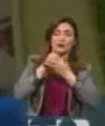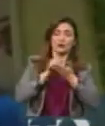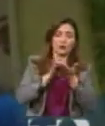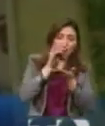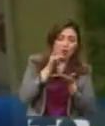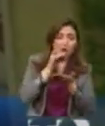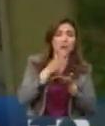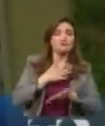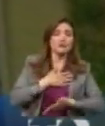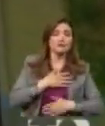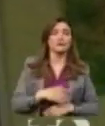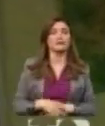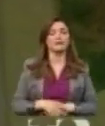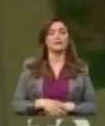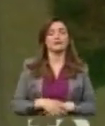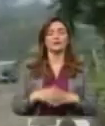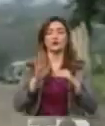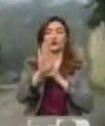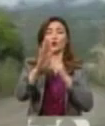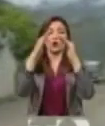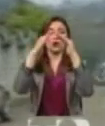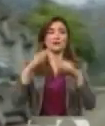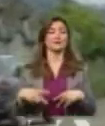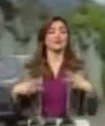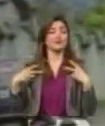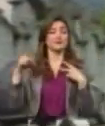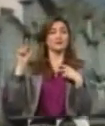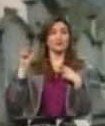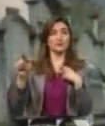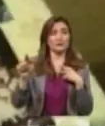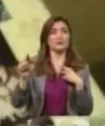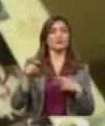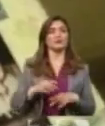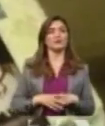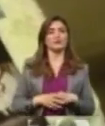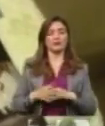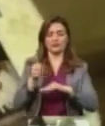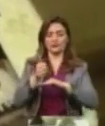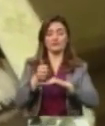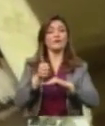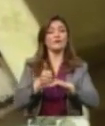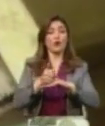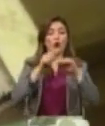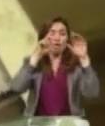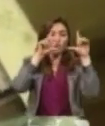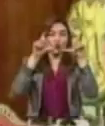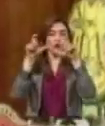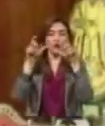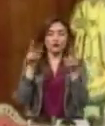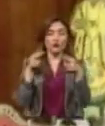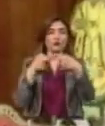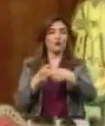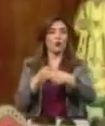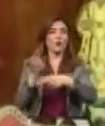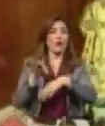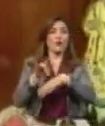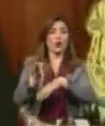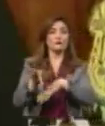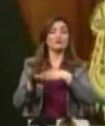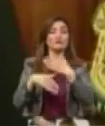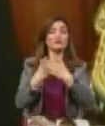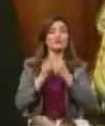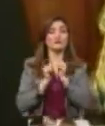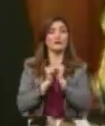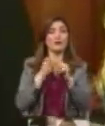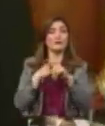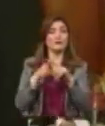en su memoria en la casa donde vivió toda su vida los suyos colocaron un altar en su habitación todo está intacto incluso